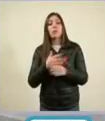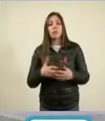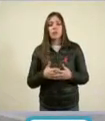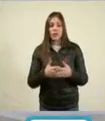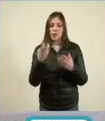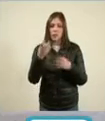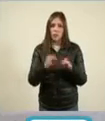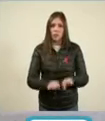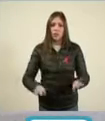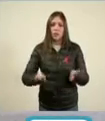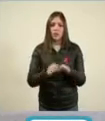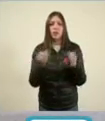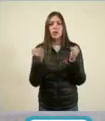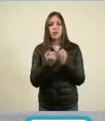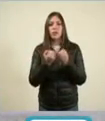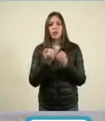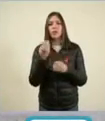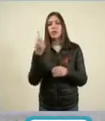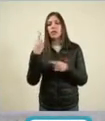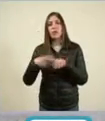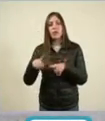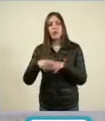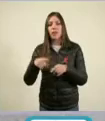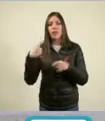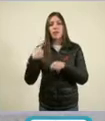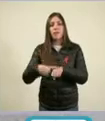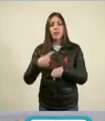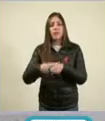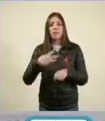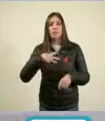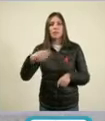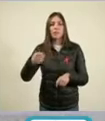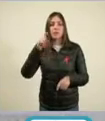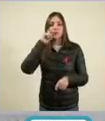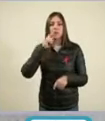duda es importante, pues yo creo que cualquier tipo de enfermedad de transmisión